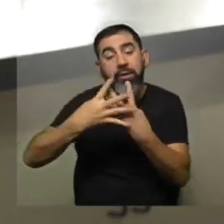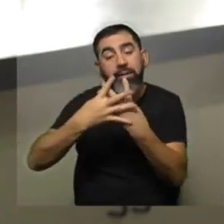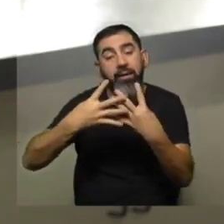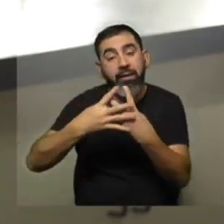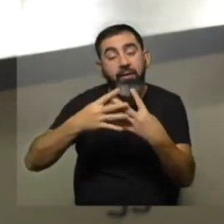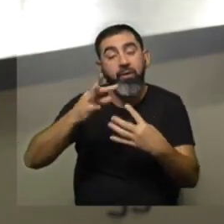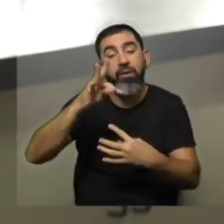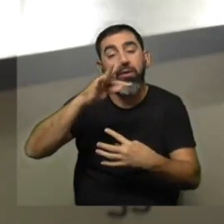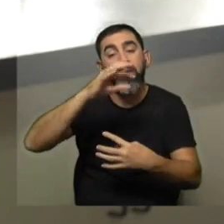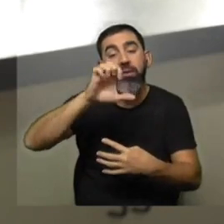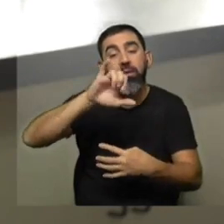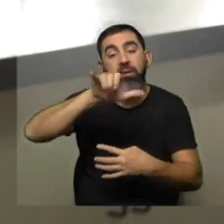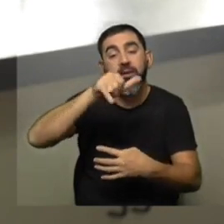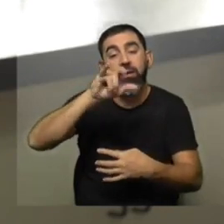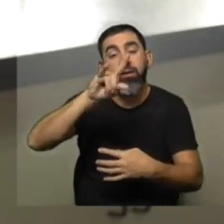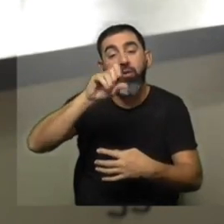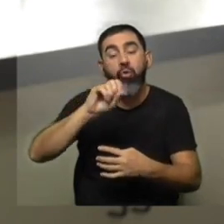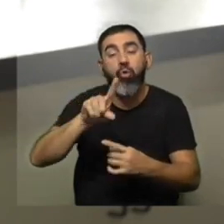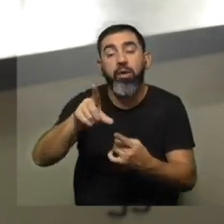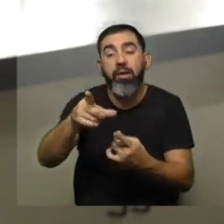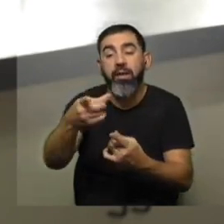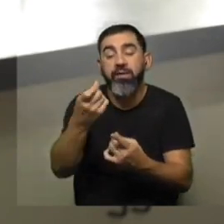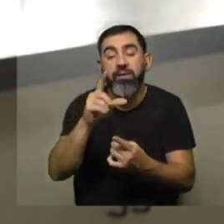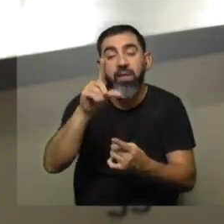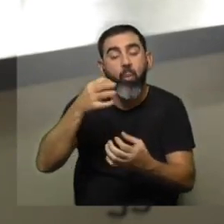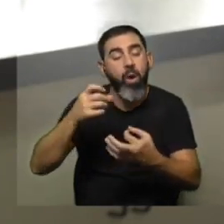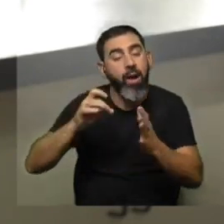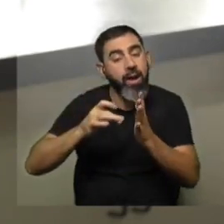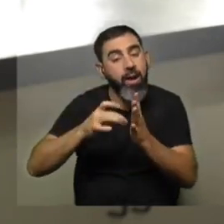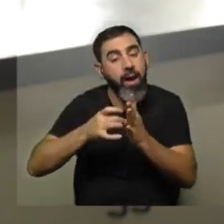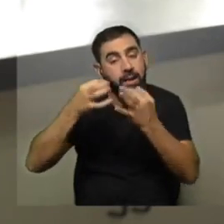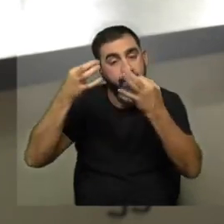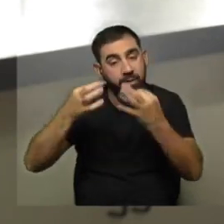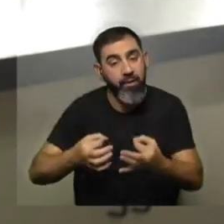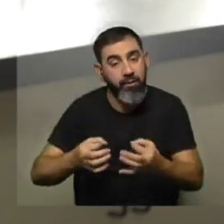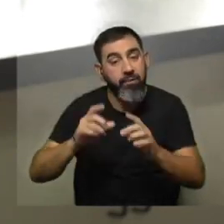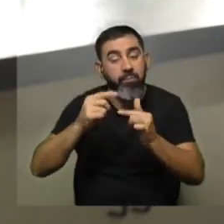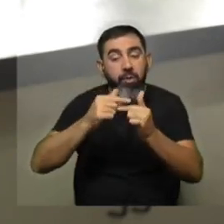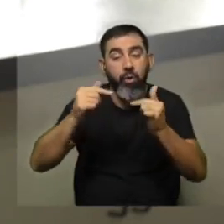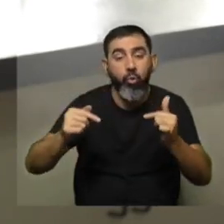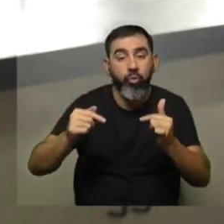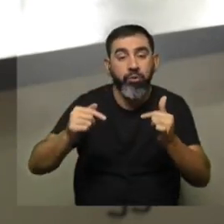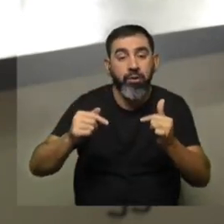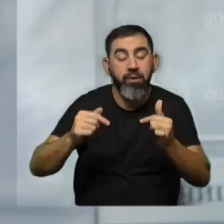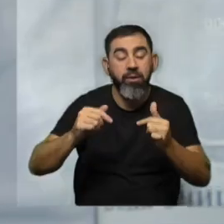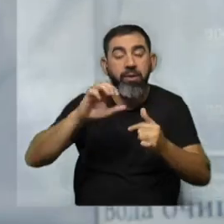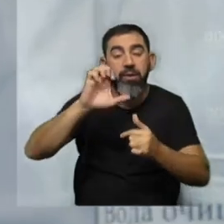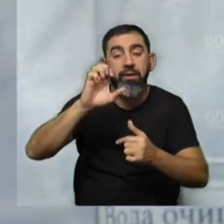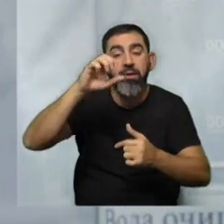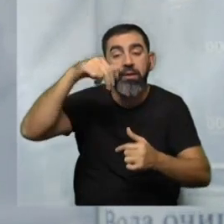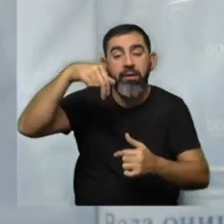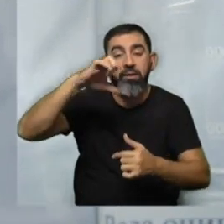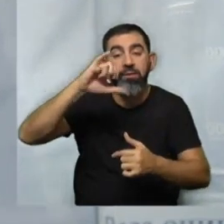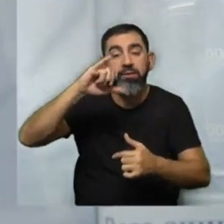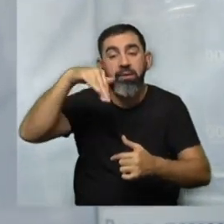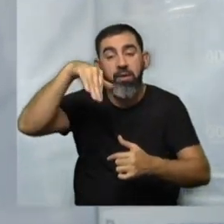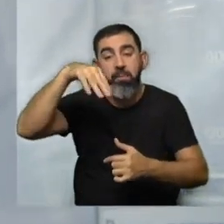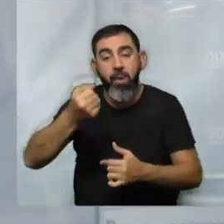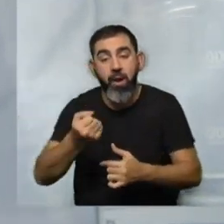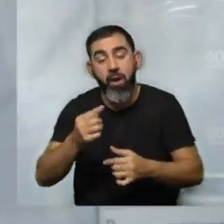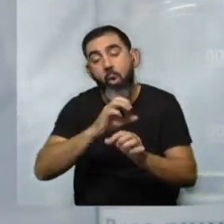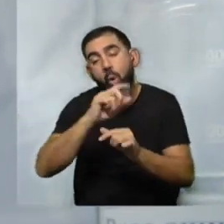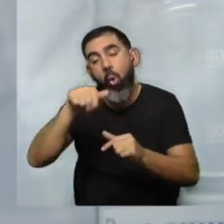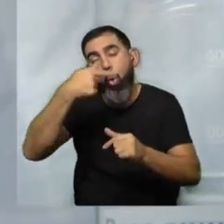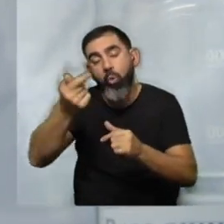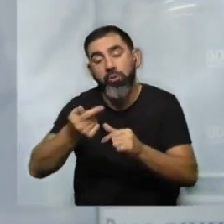entonces es necesario un agua de muy buena calidad, ni hablar si hay que hacer reacciones enzimáticas o de otro tipo